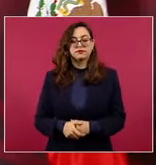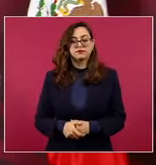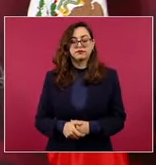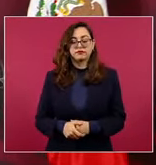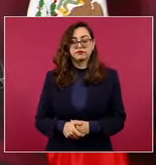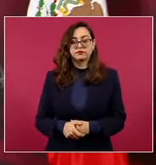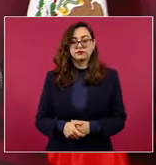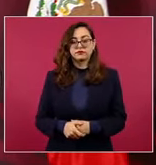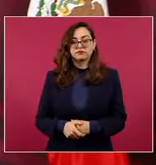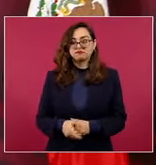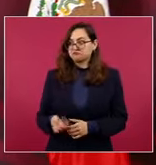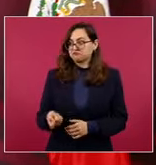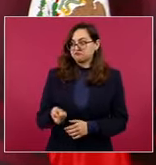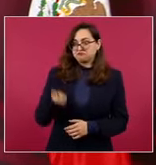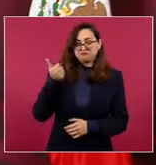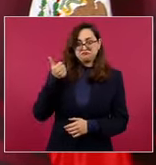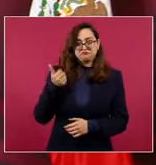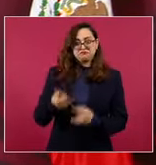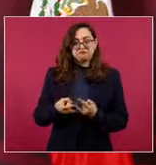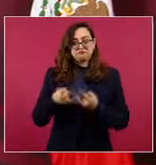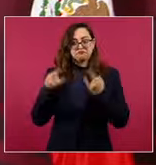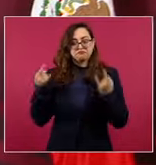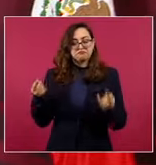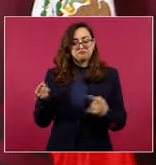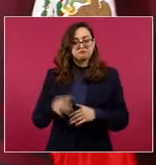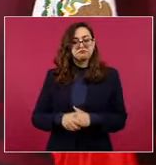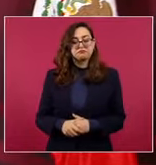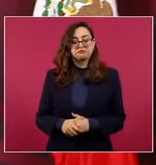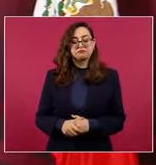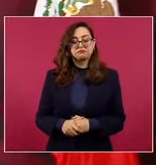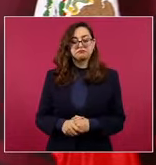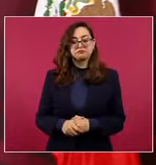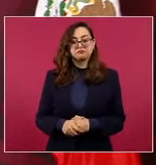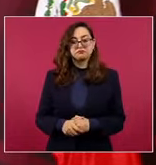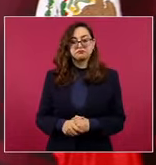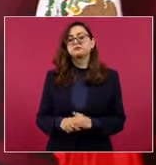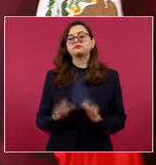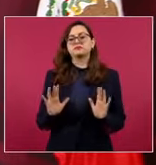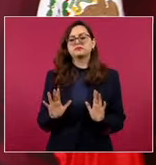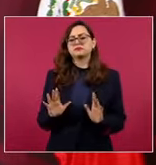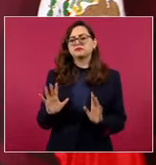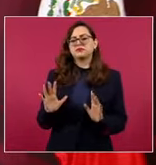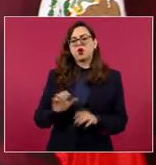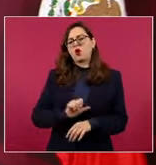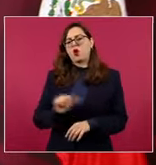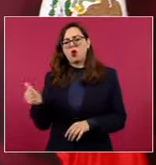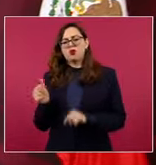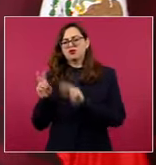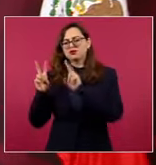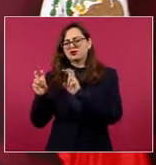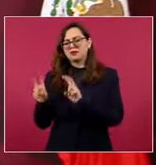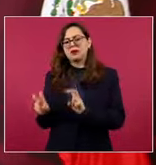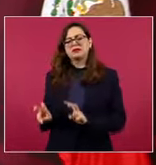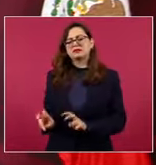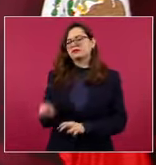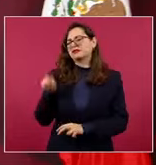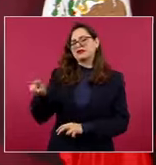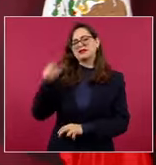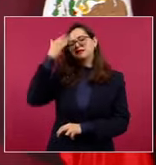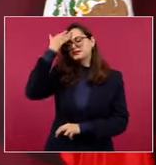presidenta de la Suprema Corte. Lo demás ya ella sabe muy bien.